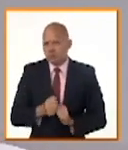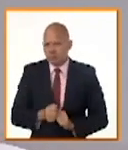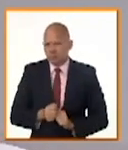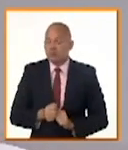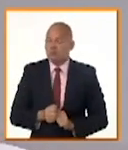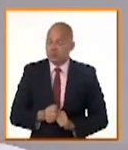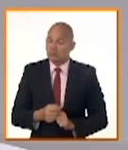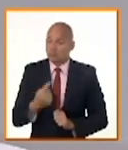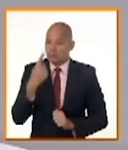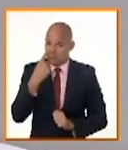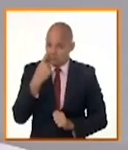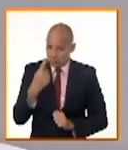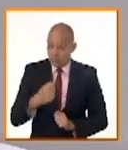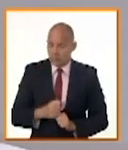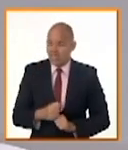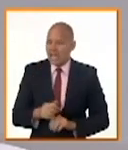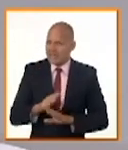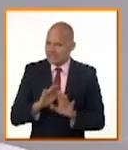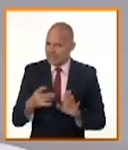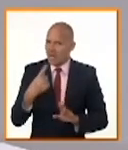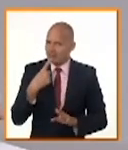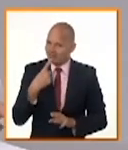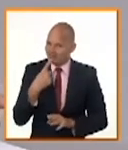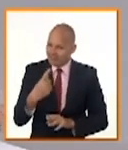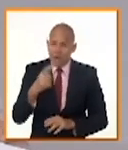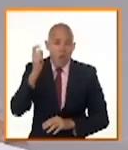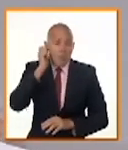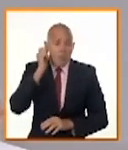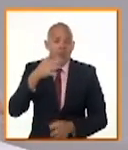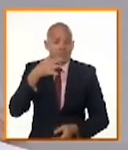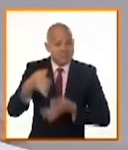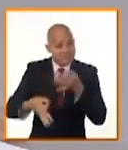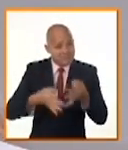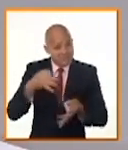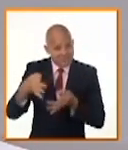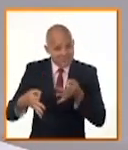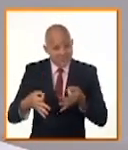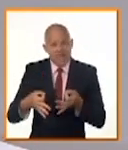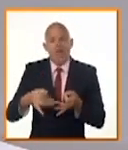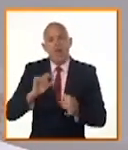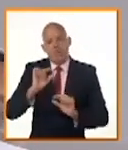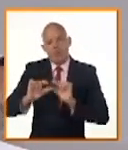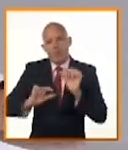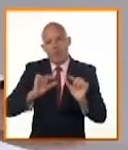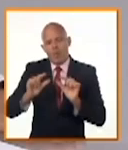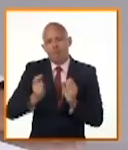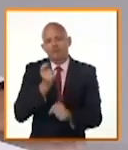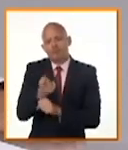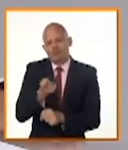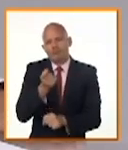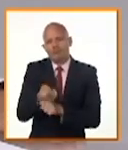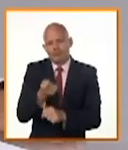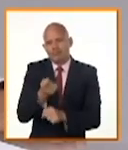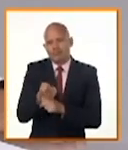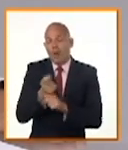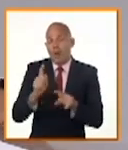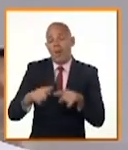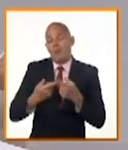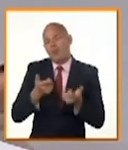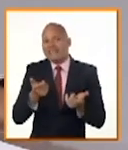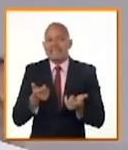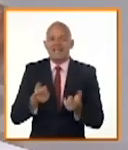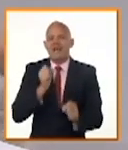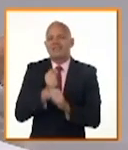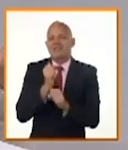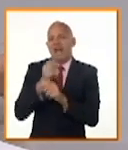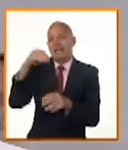gradualidad ese estado capacitando como vieron ahí la experiencia Metropolitano también ha sucedido en banda y en bpa Hemos llegado en esa capacitación a cada una de las sucursales